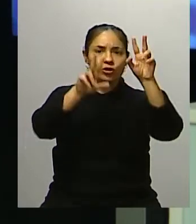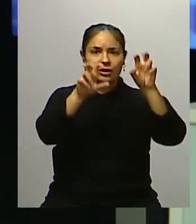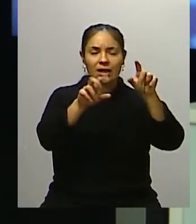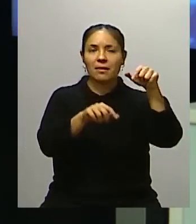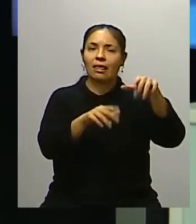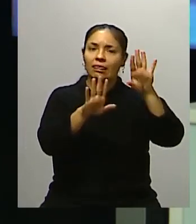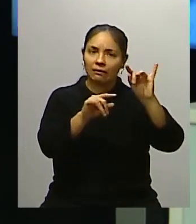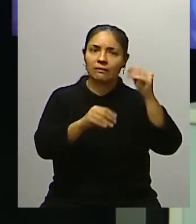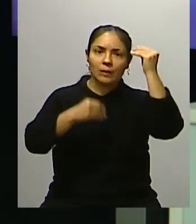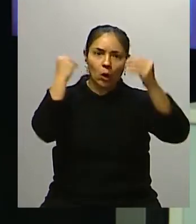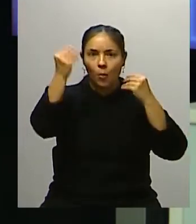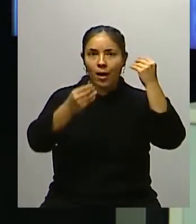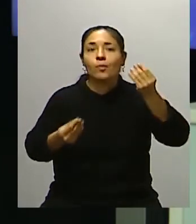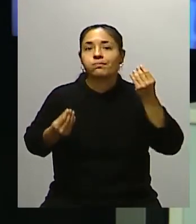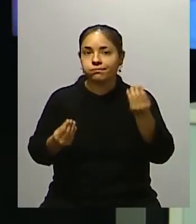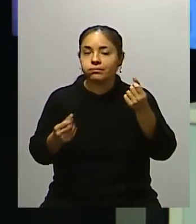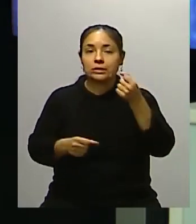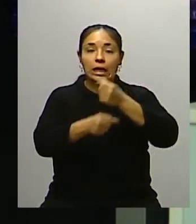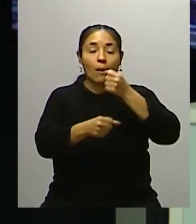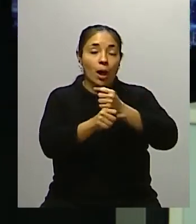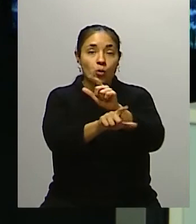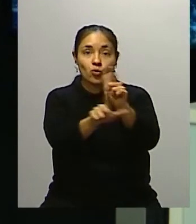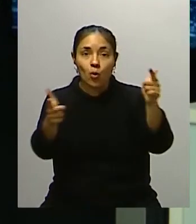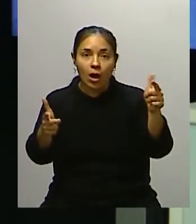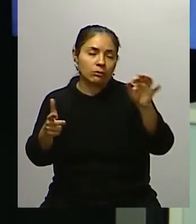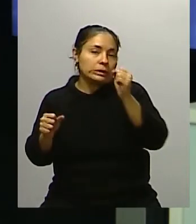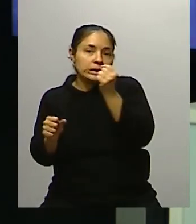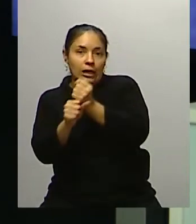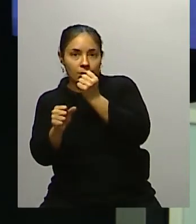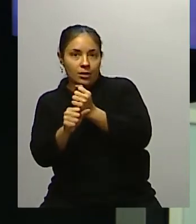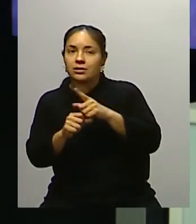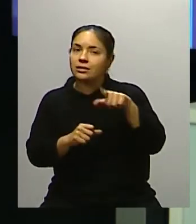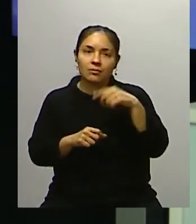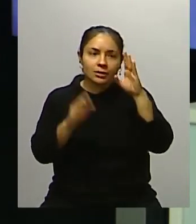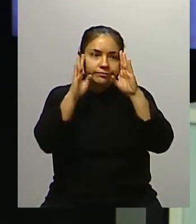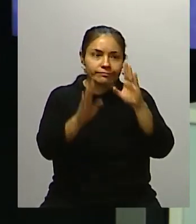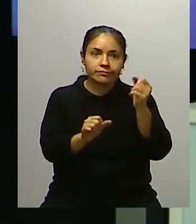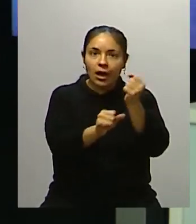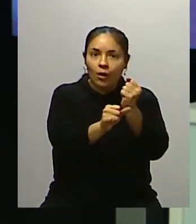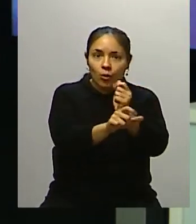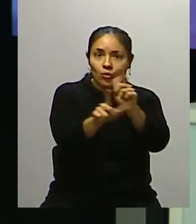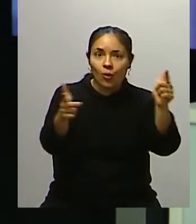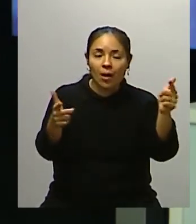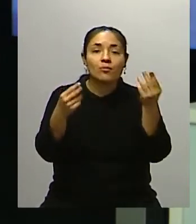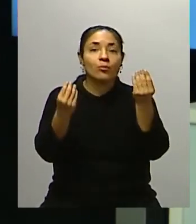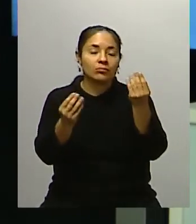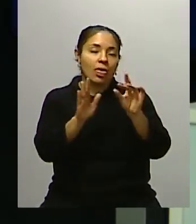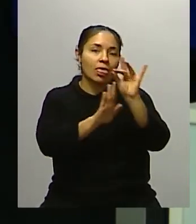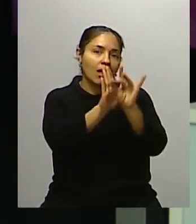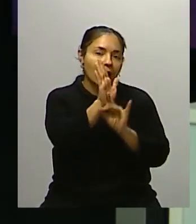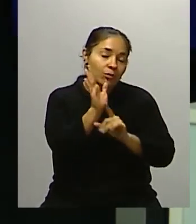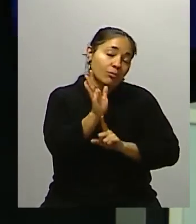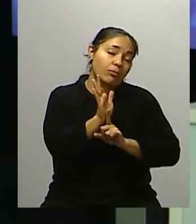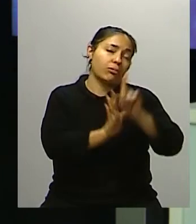el tema del desempleo o el empleo, pero siempre lo vemos desde el lado del desempleo porque realmente las cifras son altas. Nos vamos a ocupar de